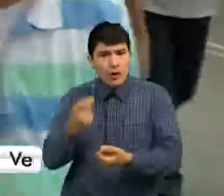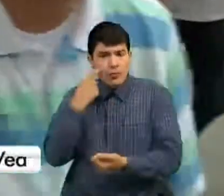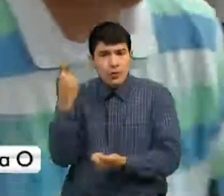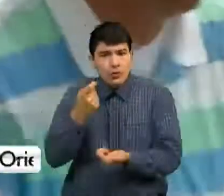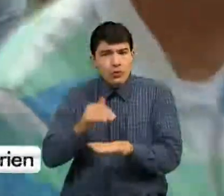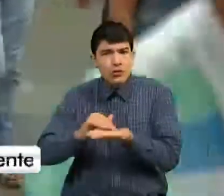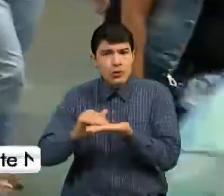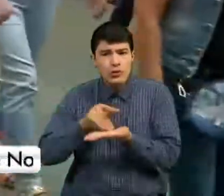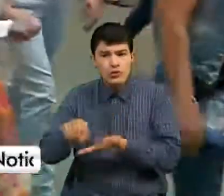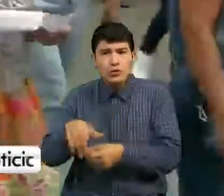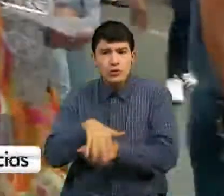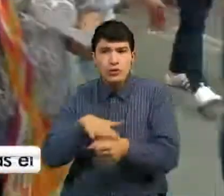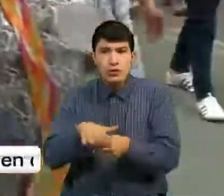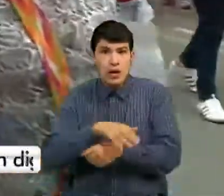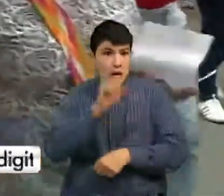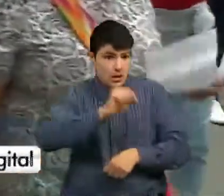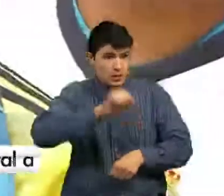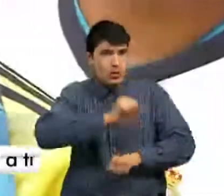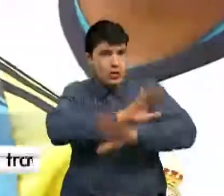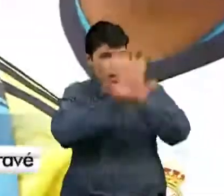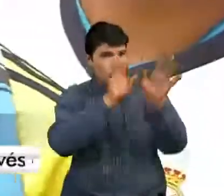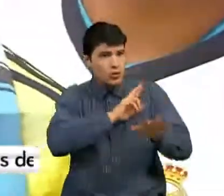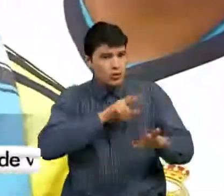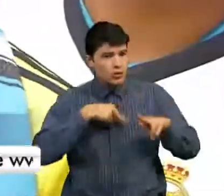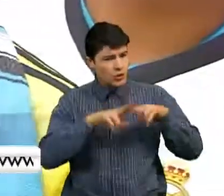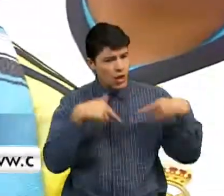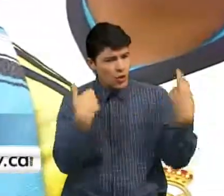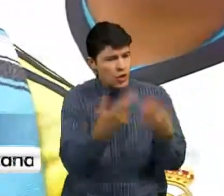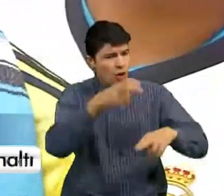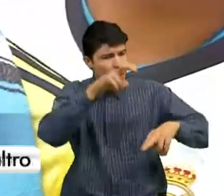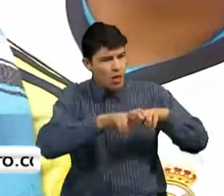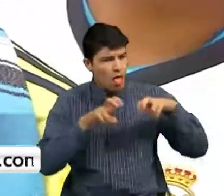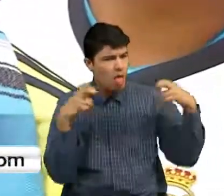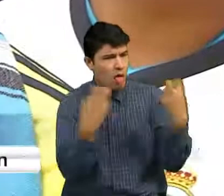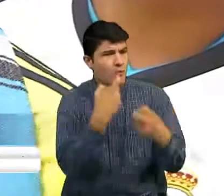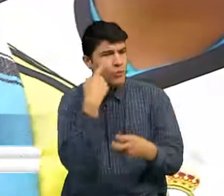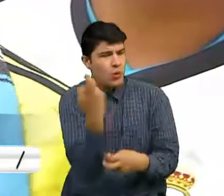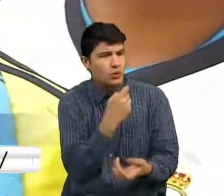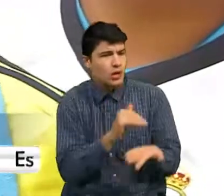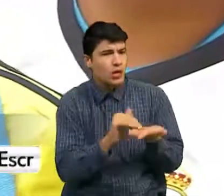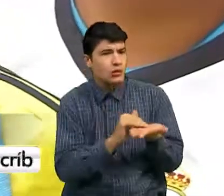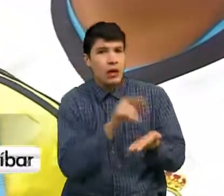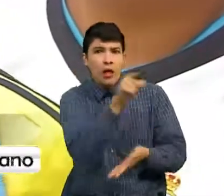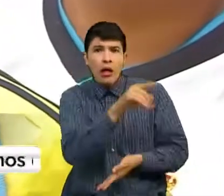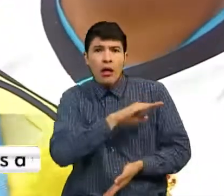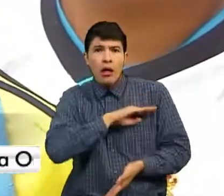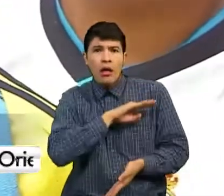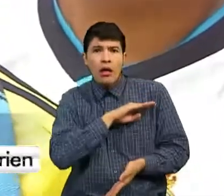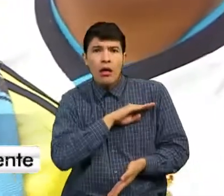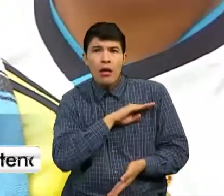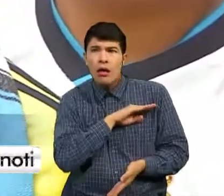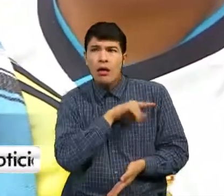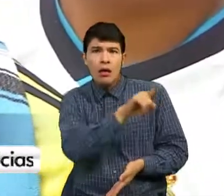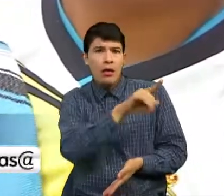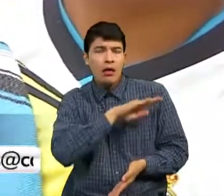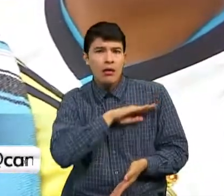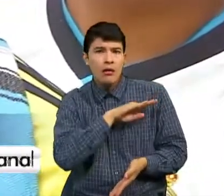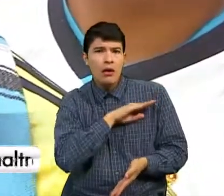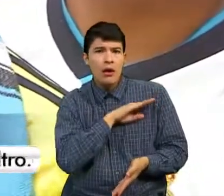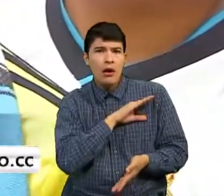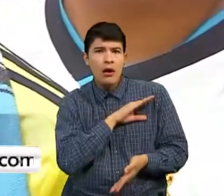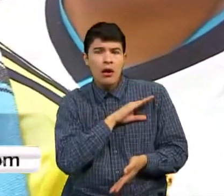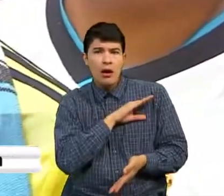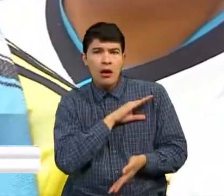su situación. Sí, claro, sentarnos a ver, a buscar la solución, porque es que ellos llegan y en cualquier protesta o